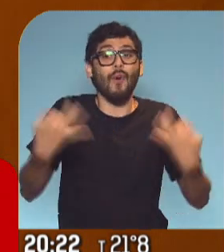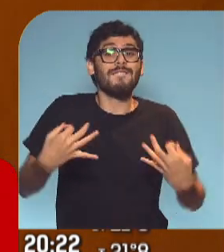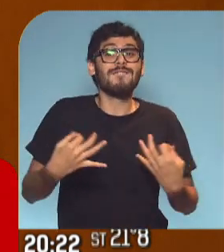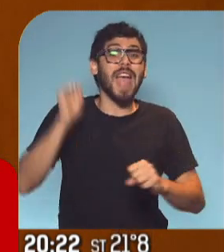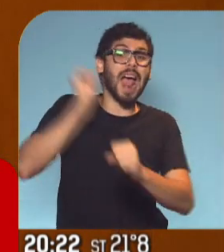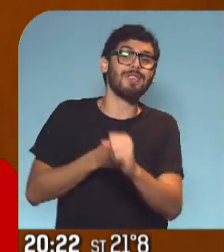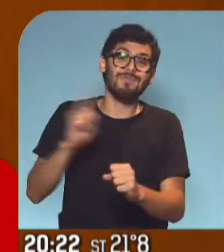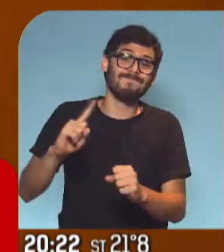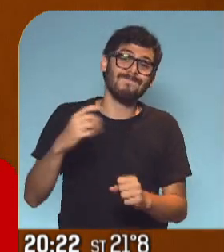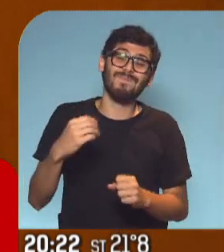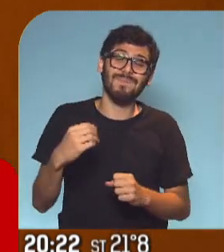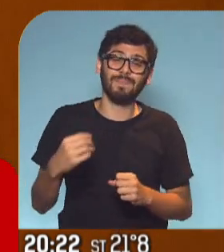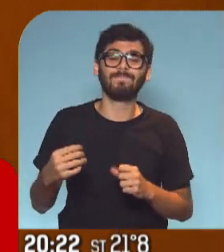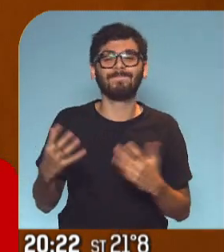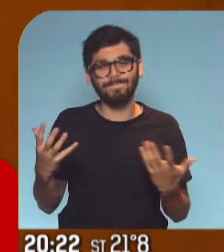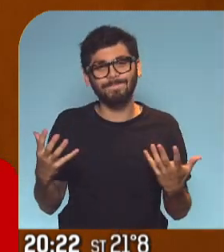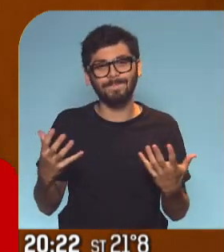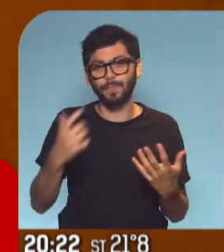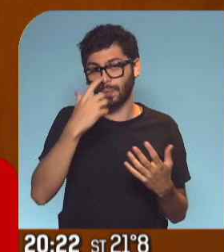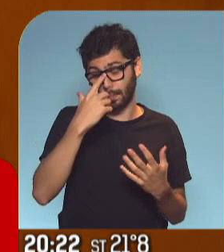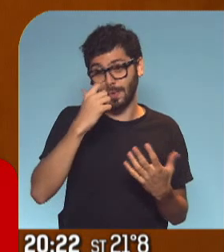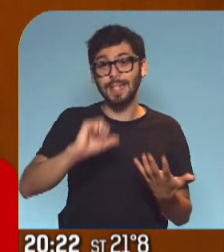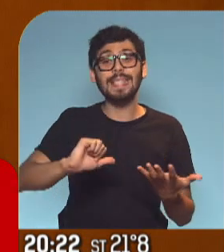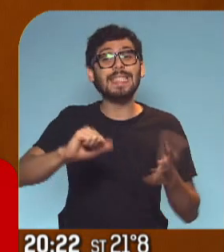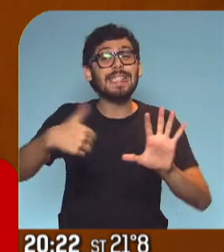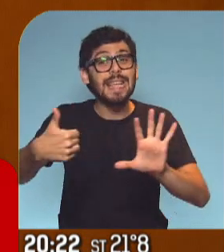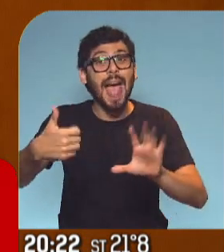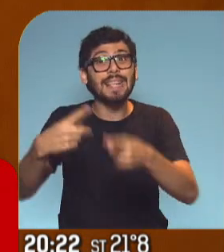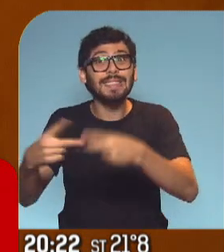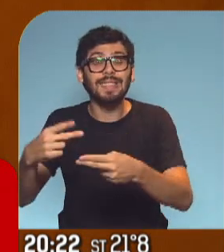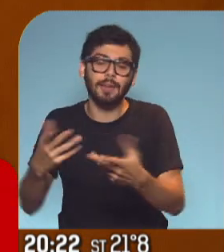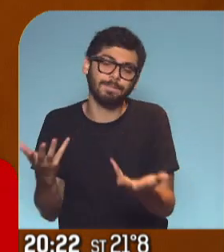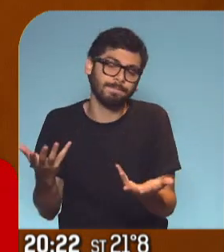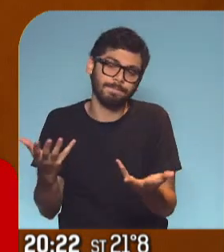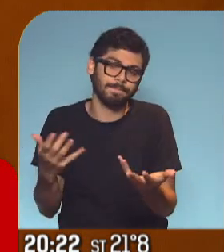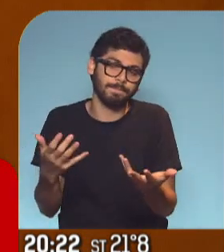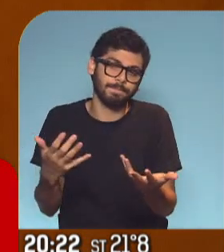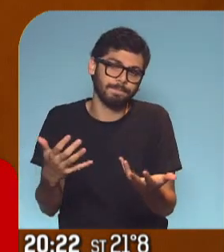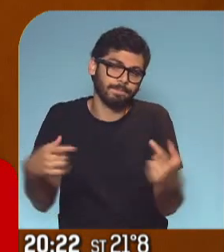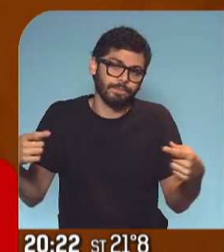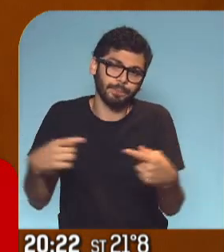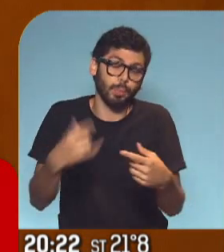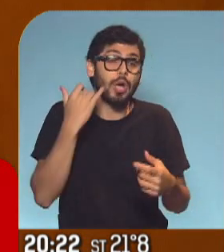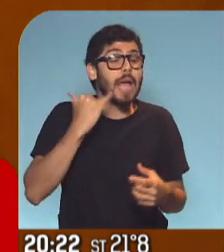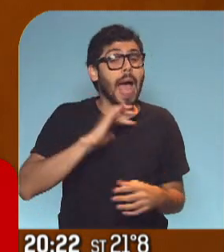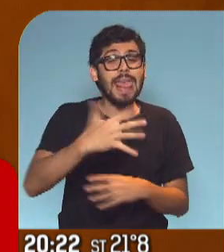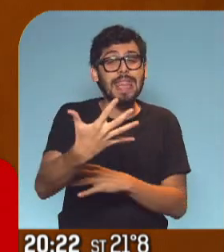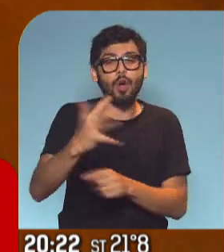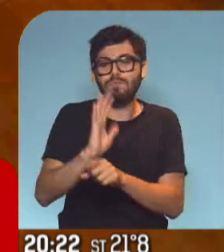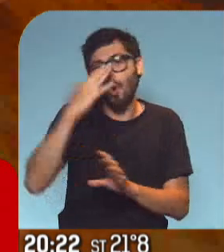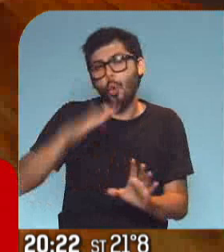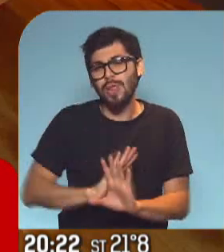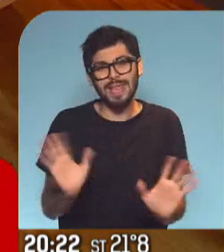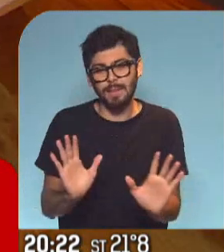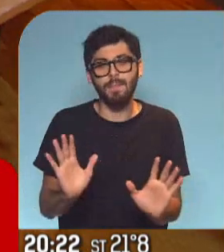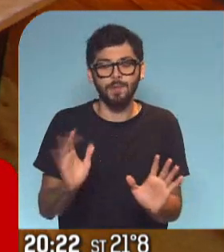digamos que una sexta operación, digamos que no va a soportarlo, ¿no? Eso lo sabe él. Sí, además